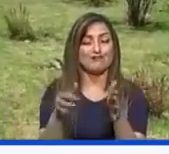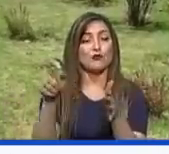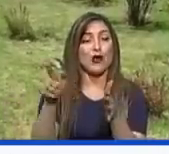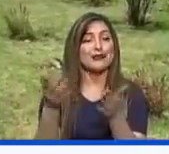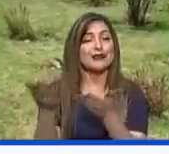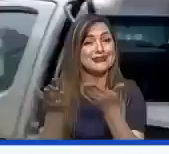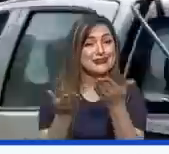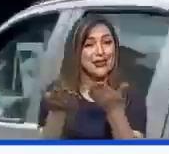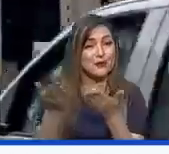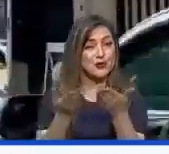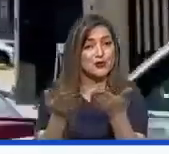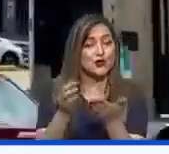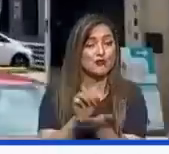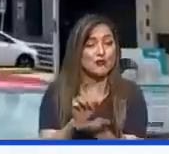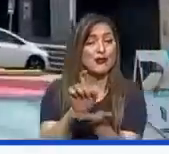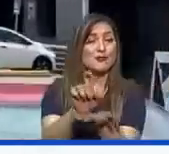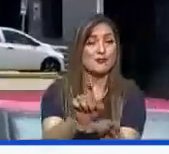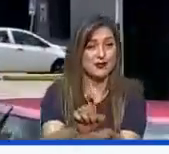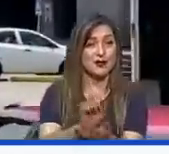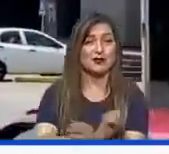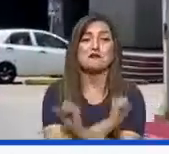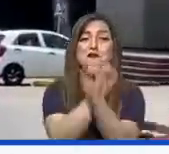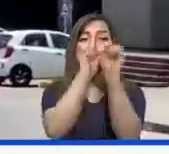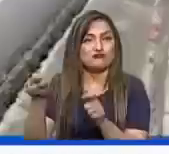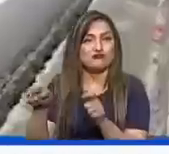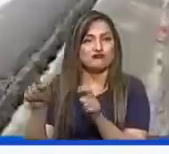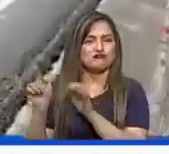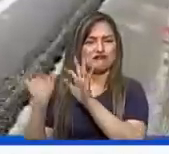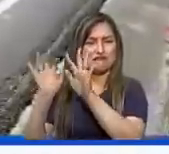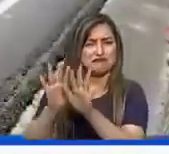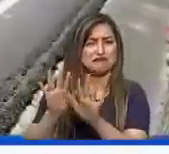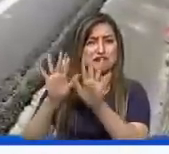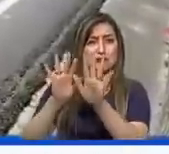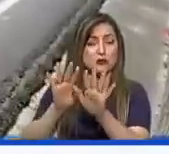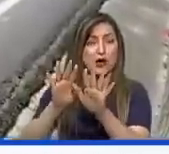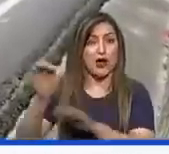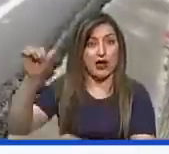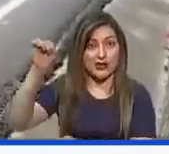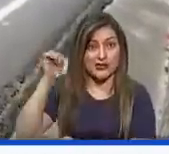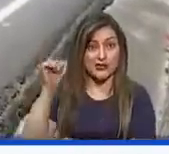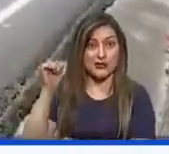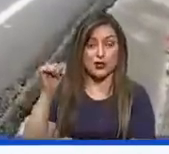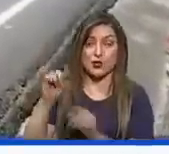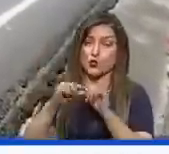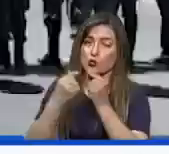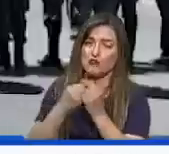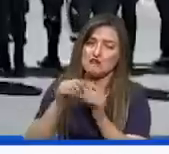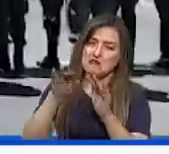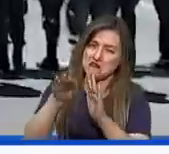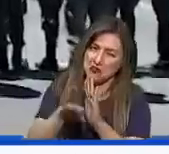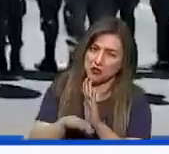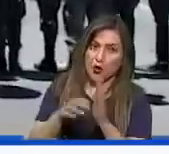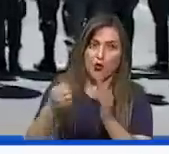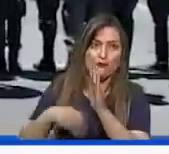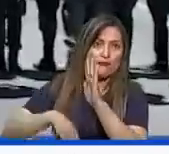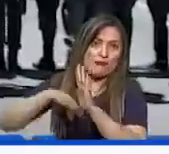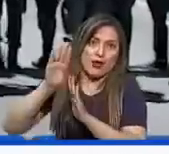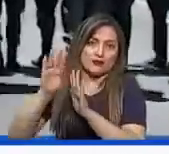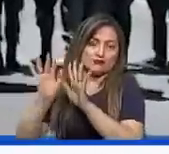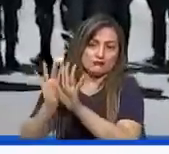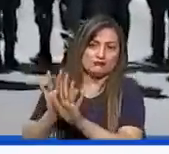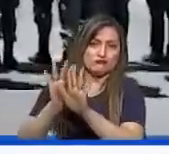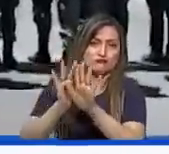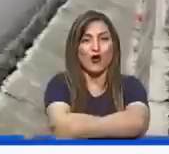días gracias en estudios de efectivamente me encontré sector de pins aquí en el cantón otavalo muchas personas se